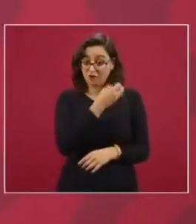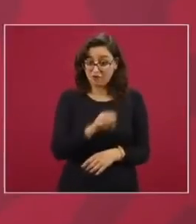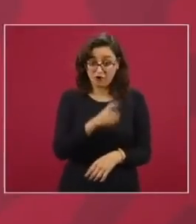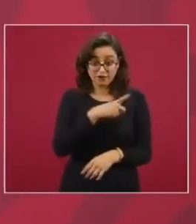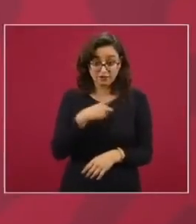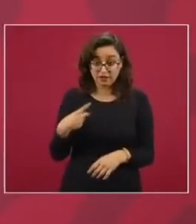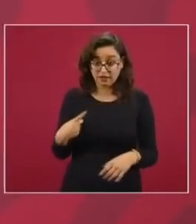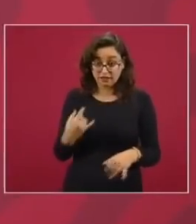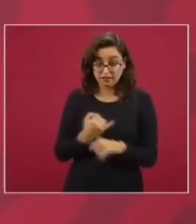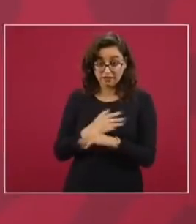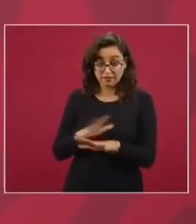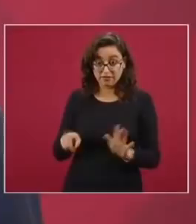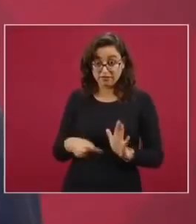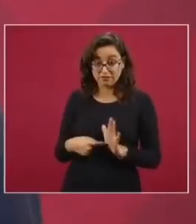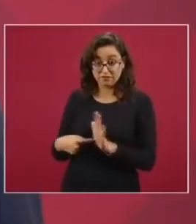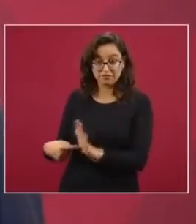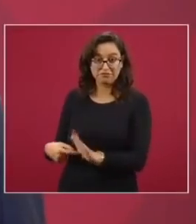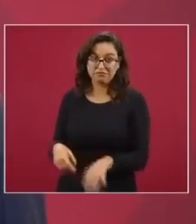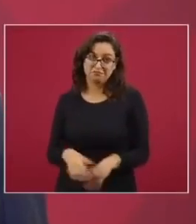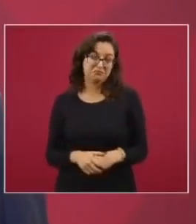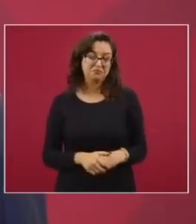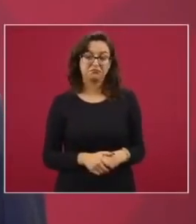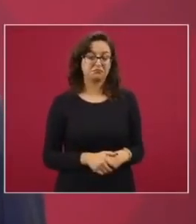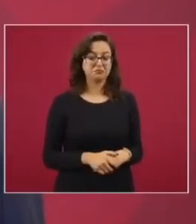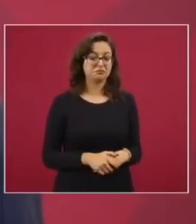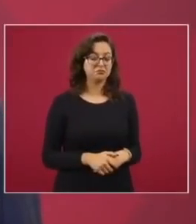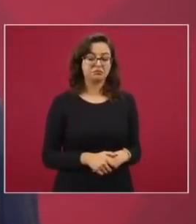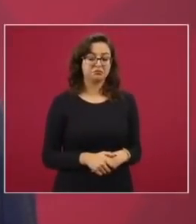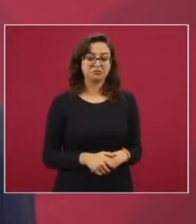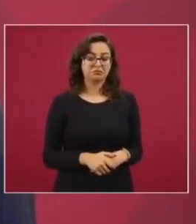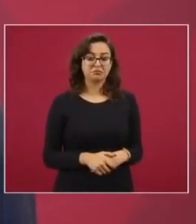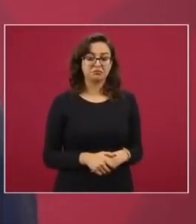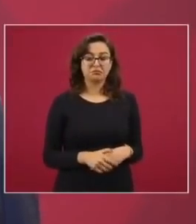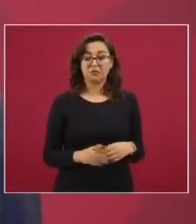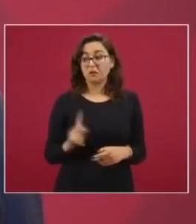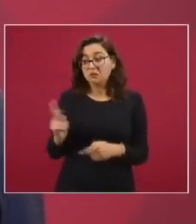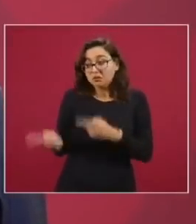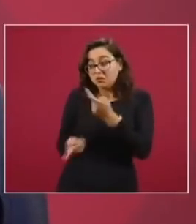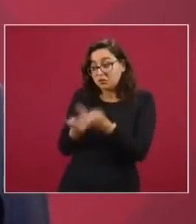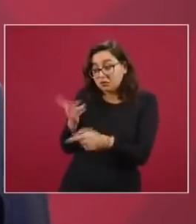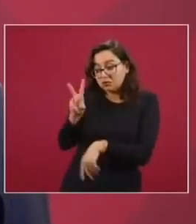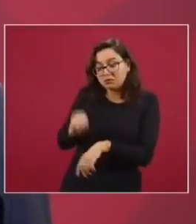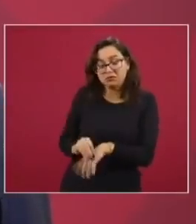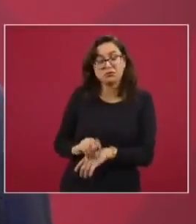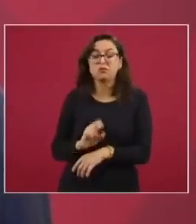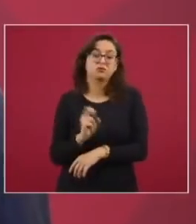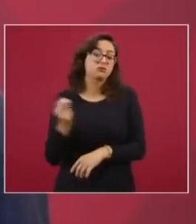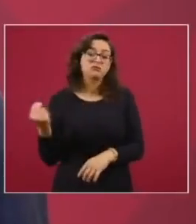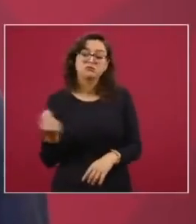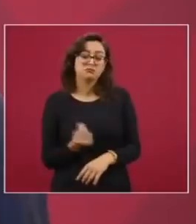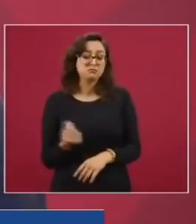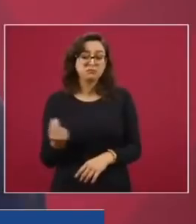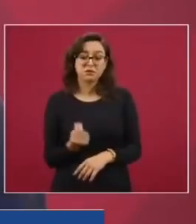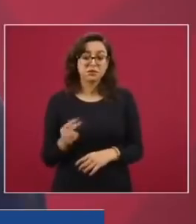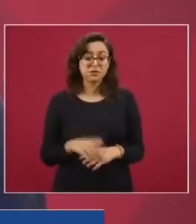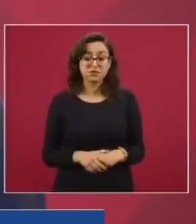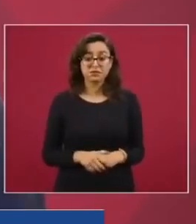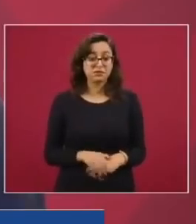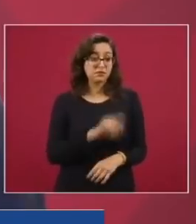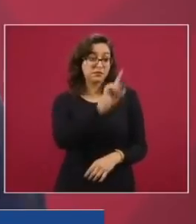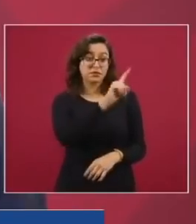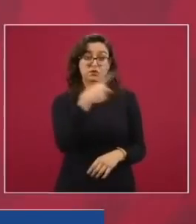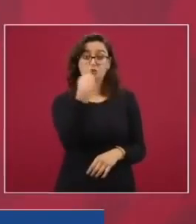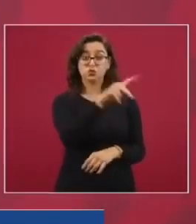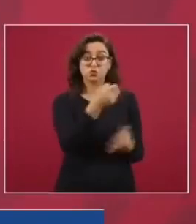qué preguntarnos lo que van a hacer cuando se trata de detener a